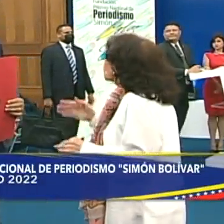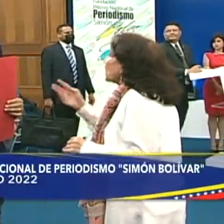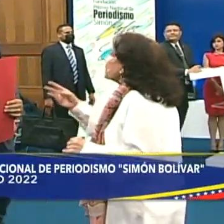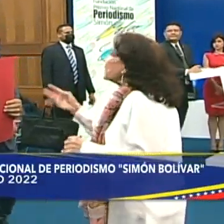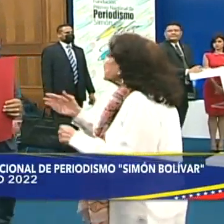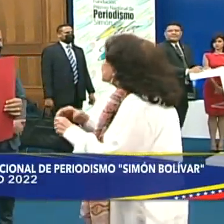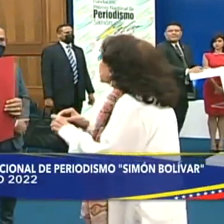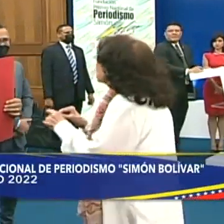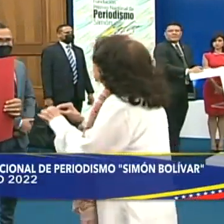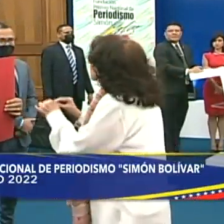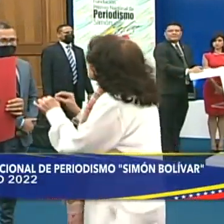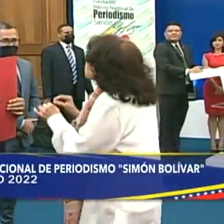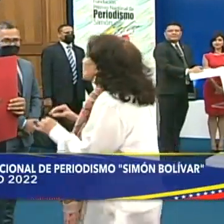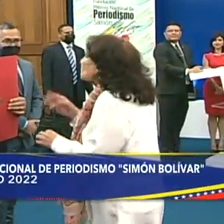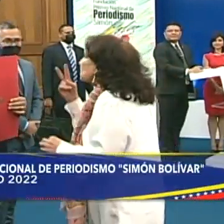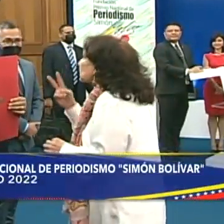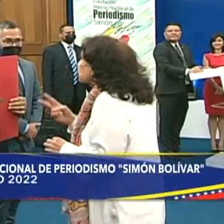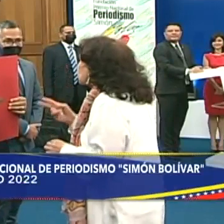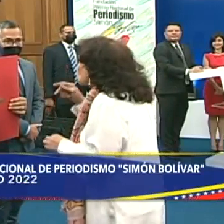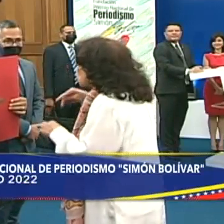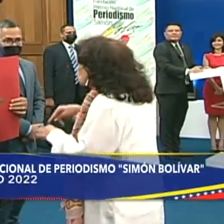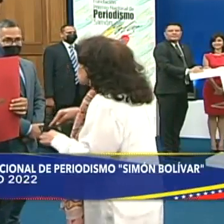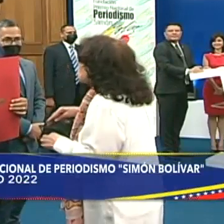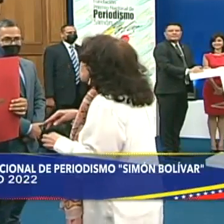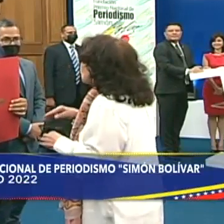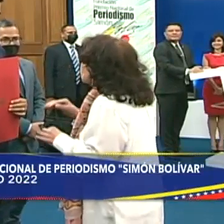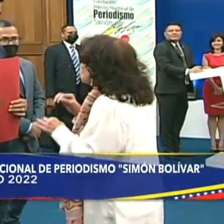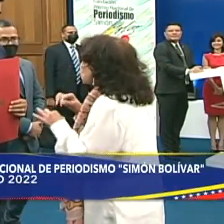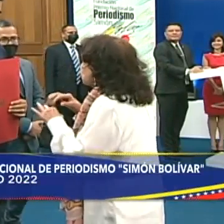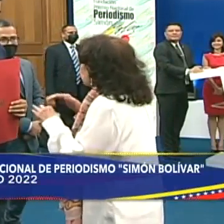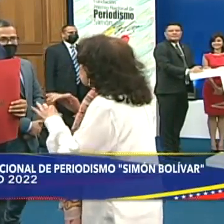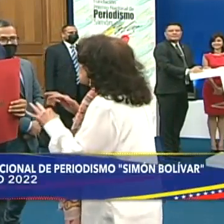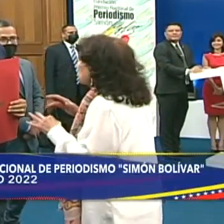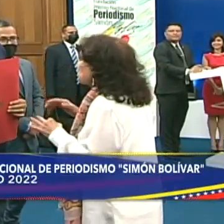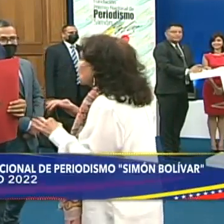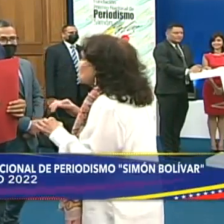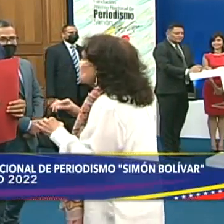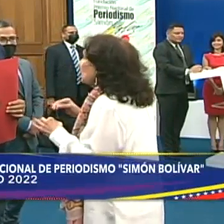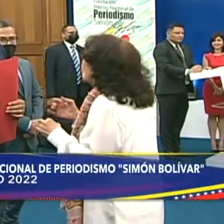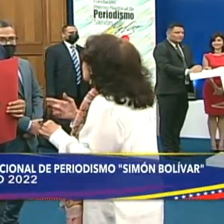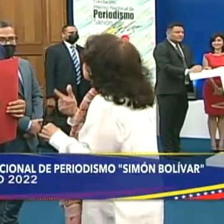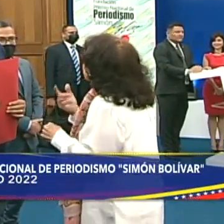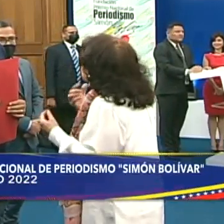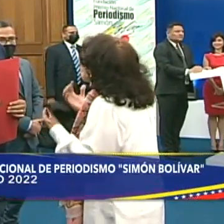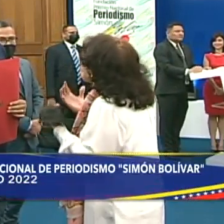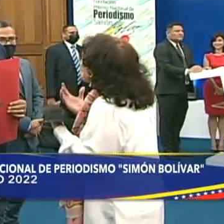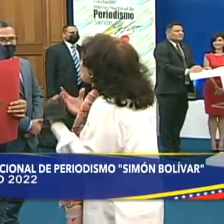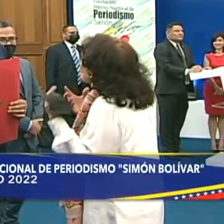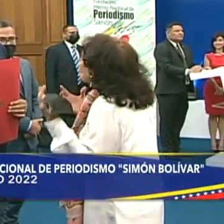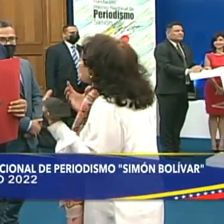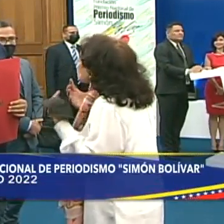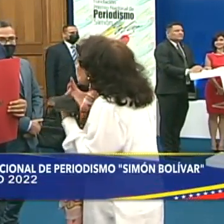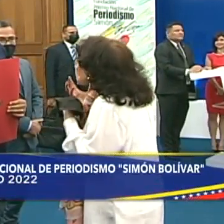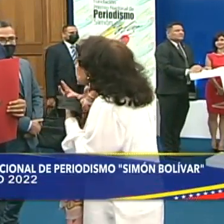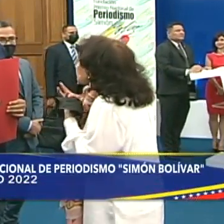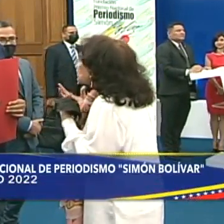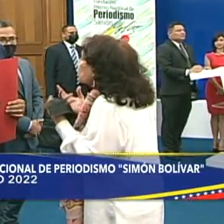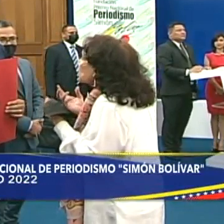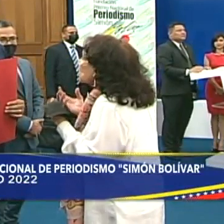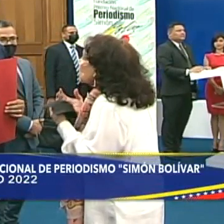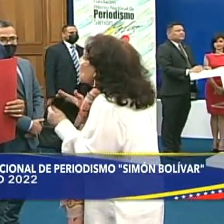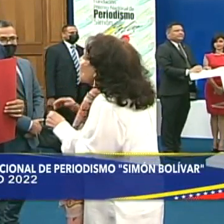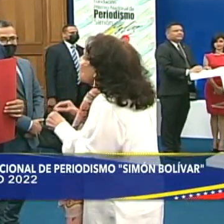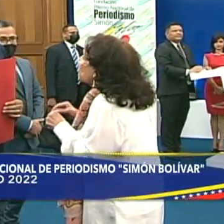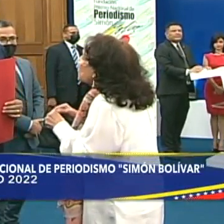de luchas que tiene el país, públicas, privadas, comunitarias, siempre apostando a esa revolución